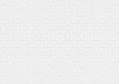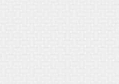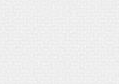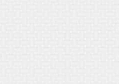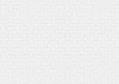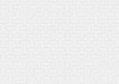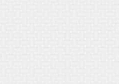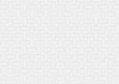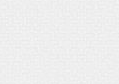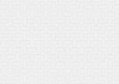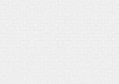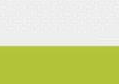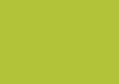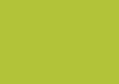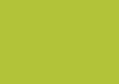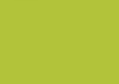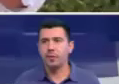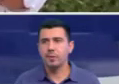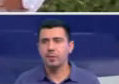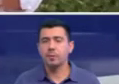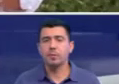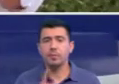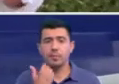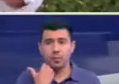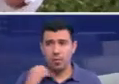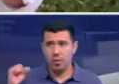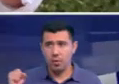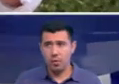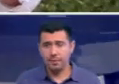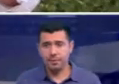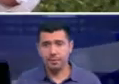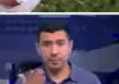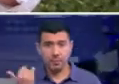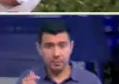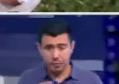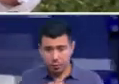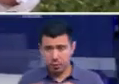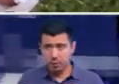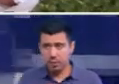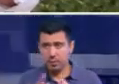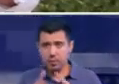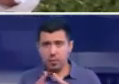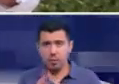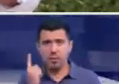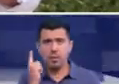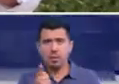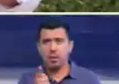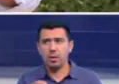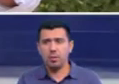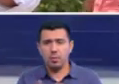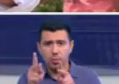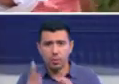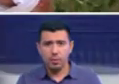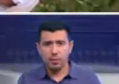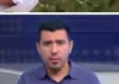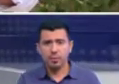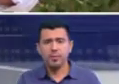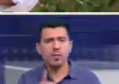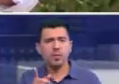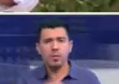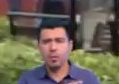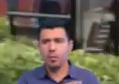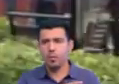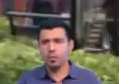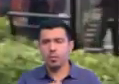canaltro.com Así es muy buenas tardes pues la semana anterior se conoció de esta denuncia que un ciudadano instauró ante la Procuraduría provincial del